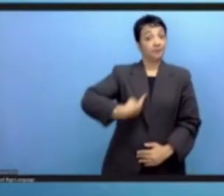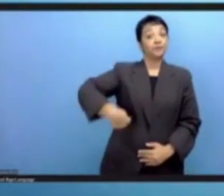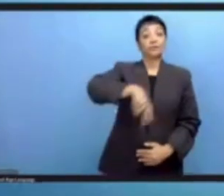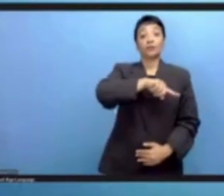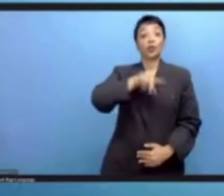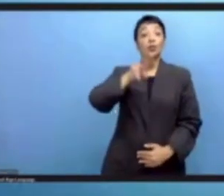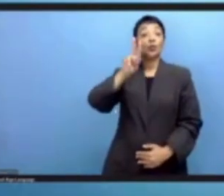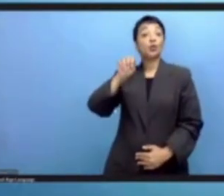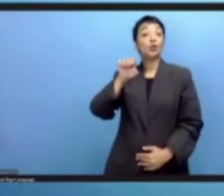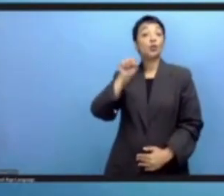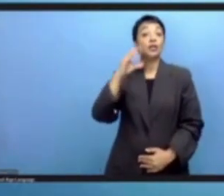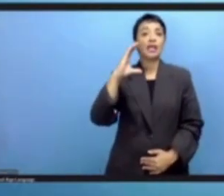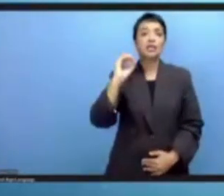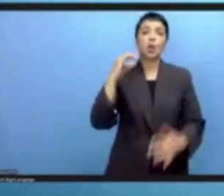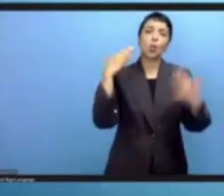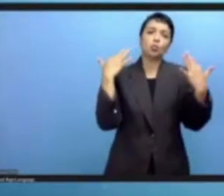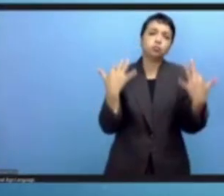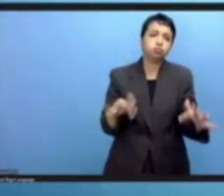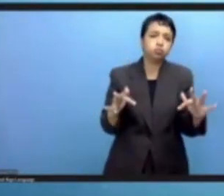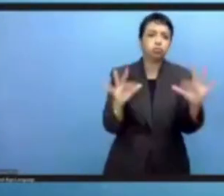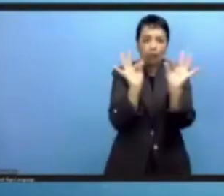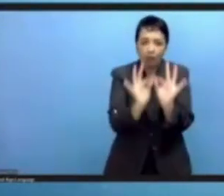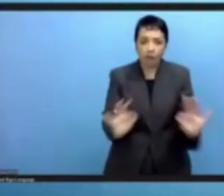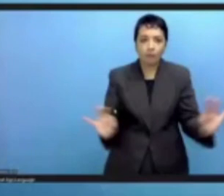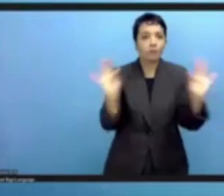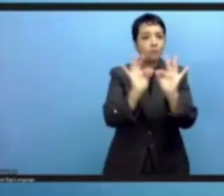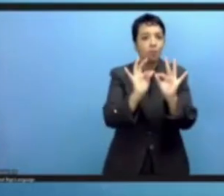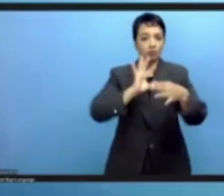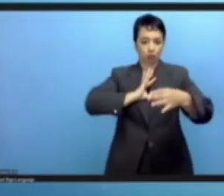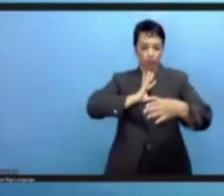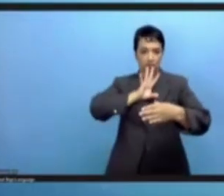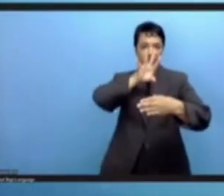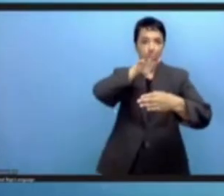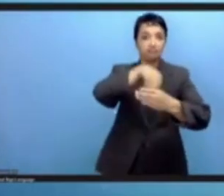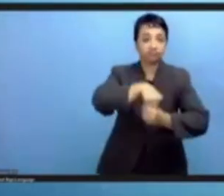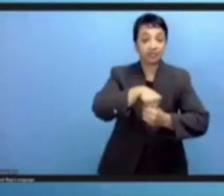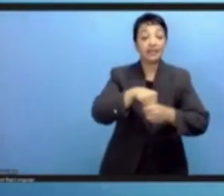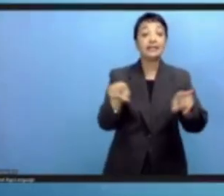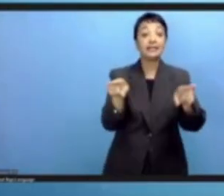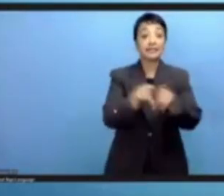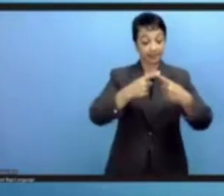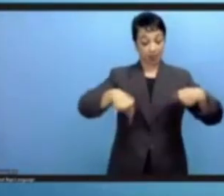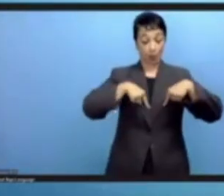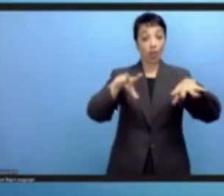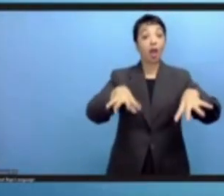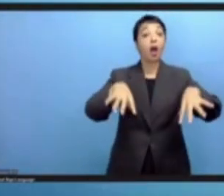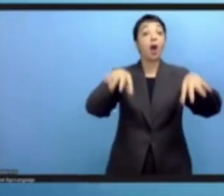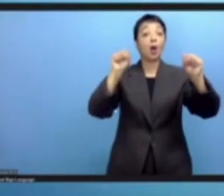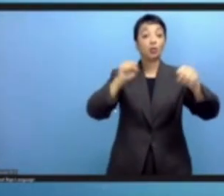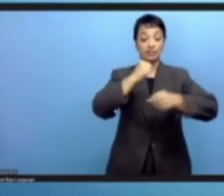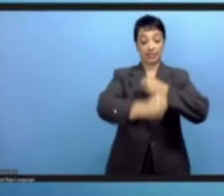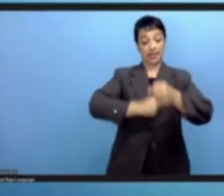la UNESCO ha participado mucho en el igb y jefe desde el principio incluso